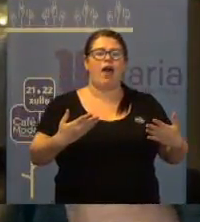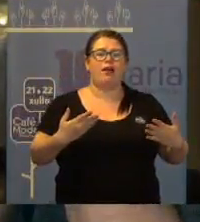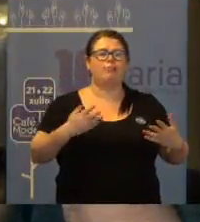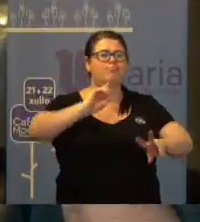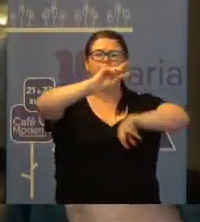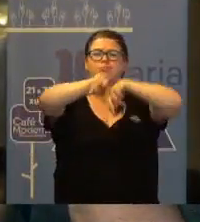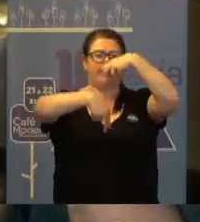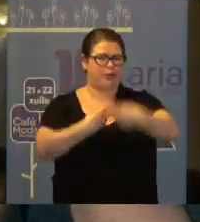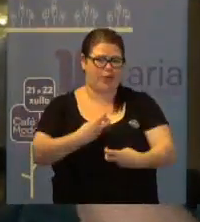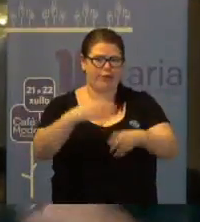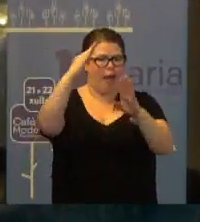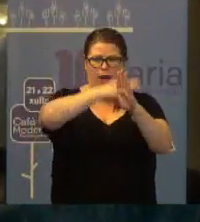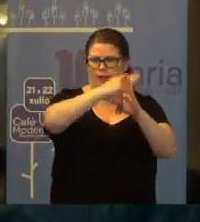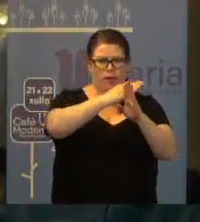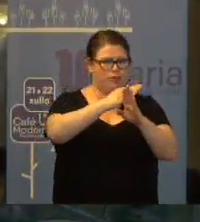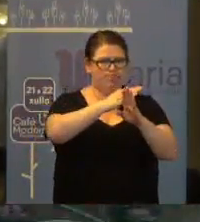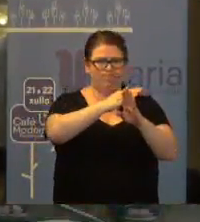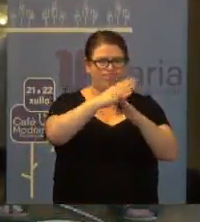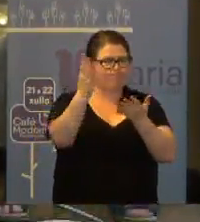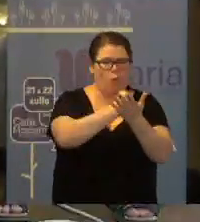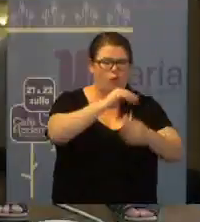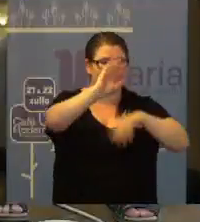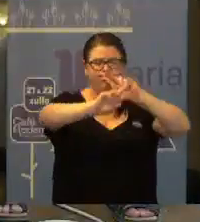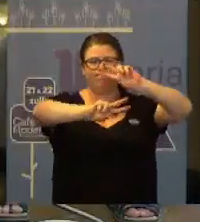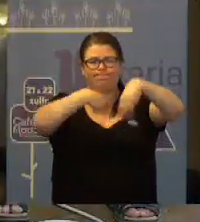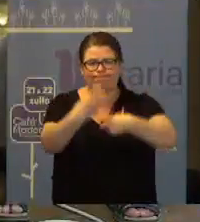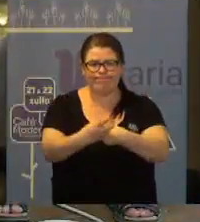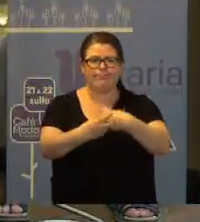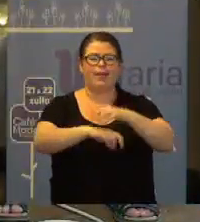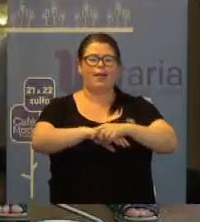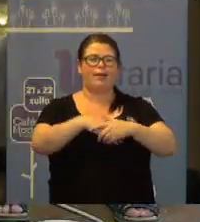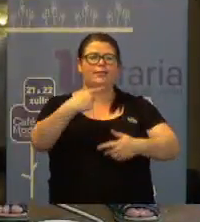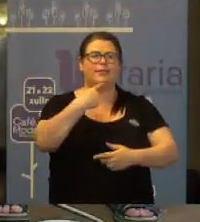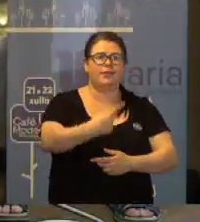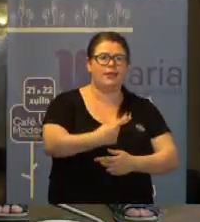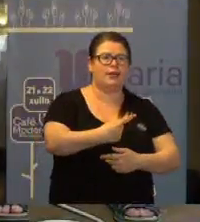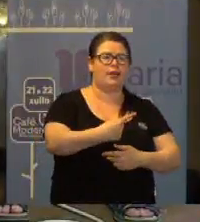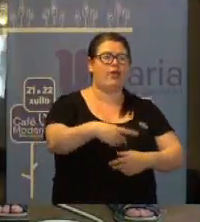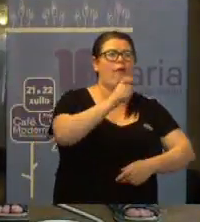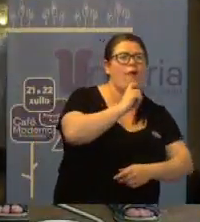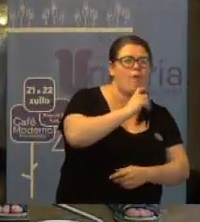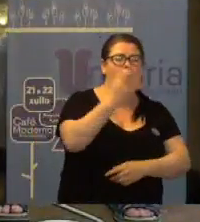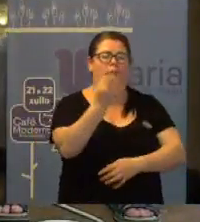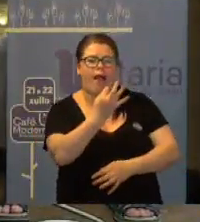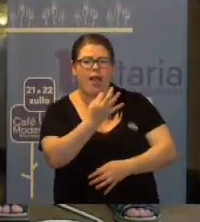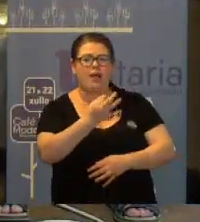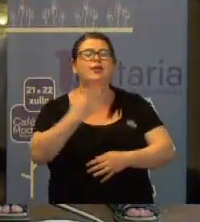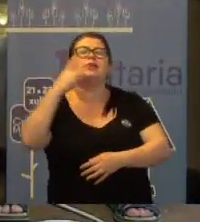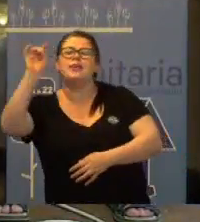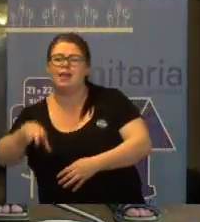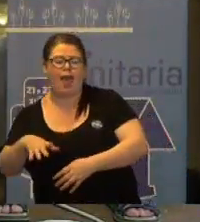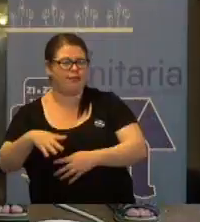todos os niveles, é dicir, un replantexamento, eu decía, do como, do que e do quen,